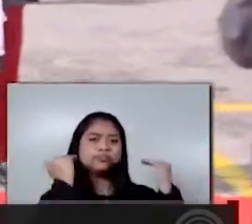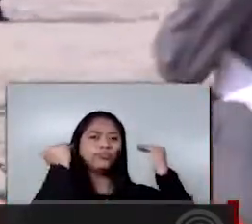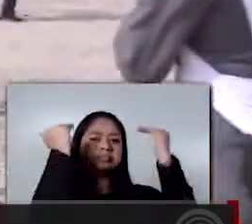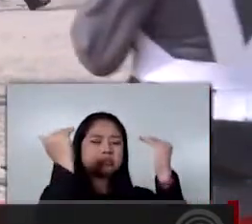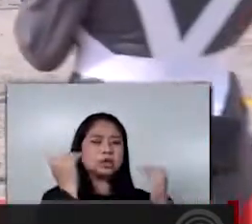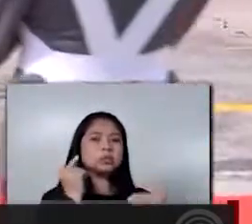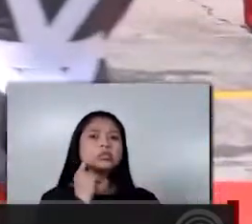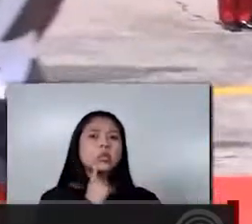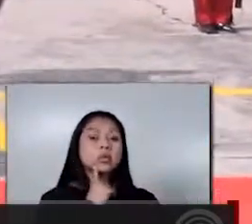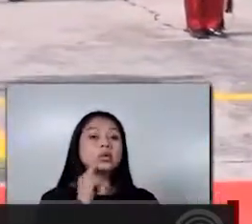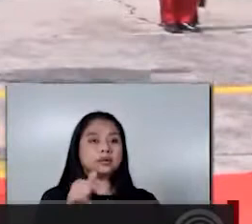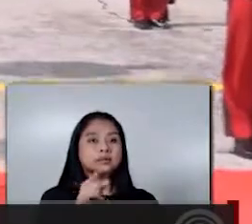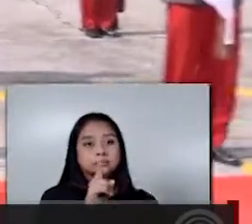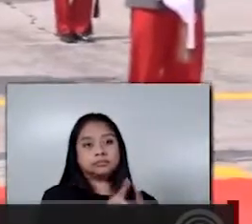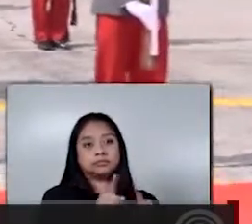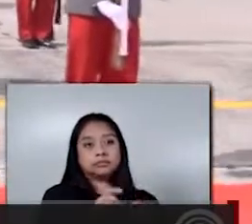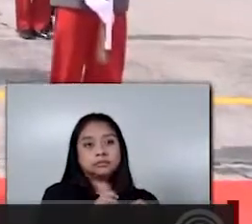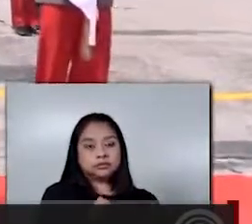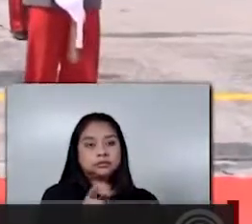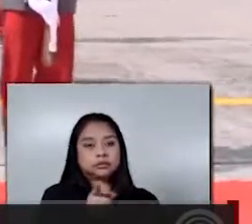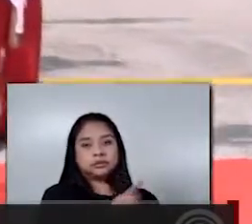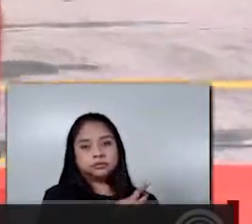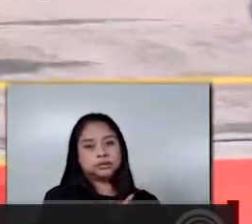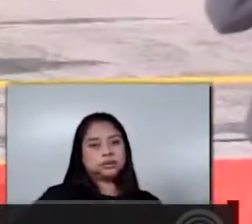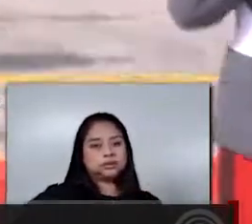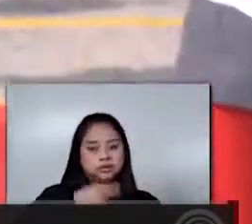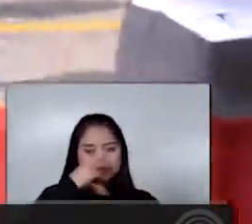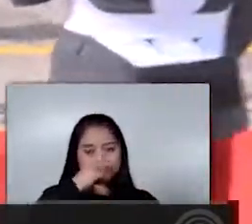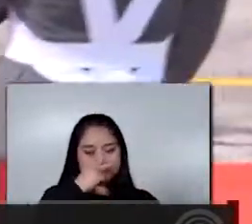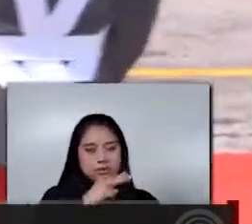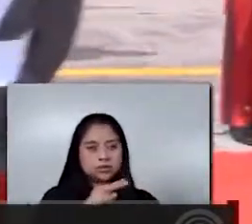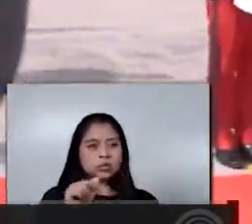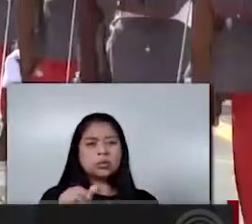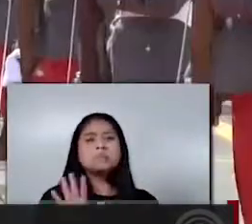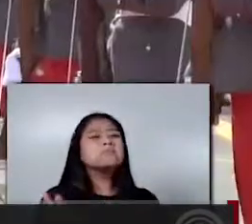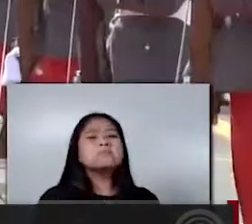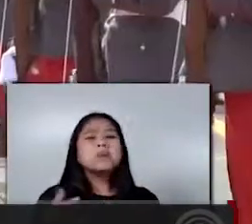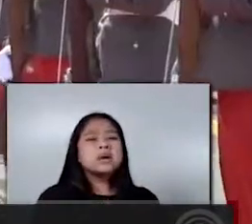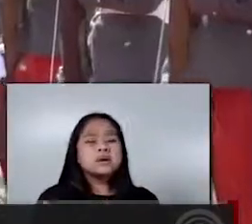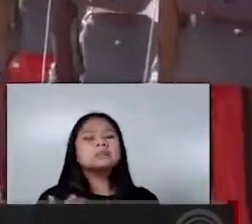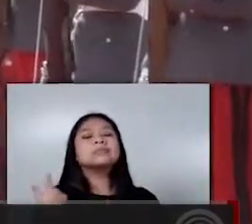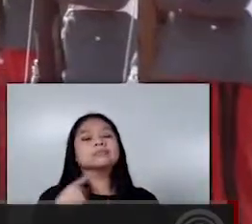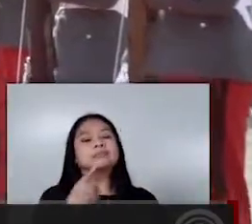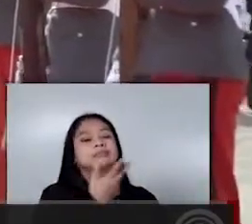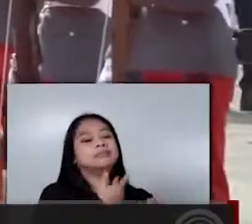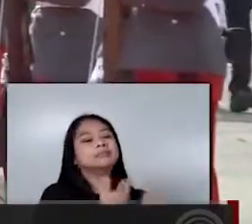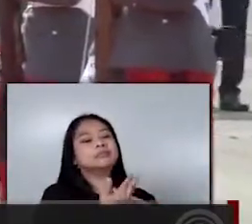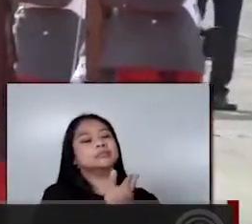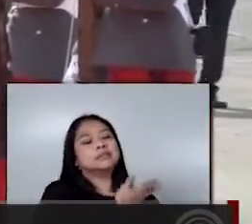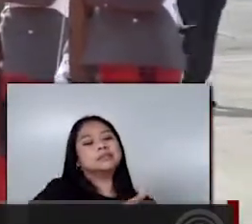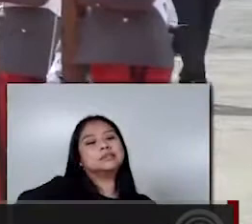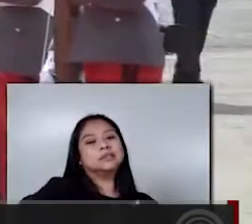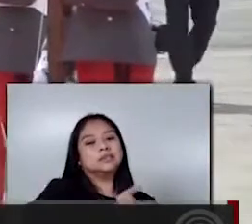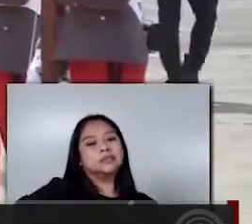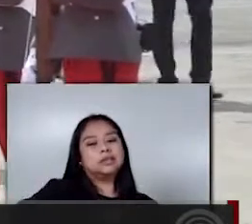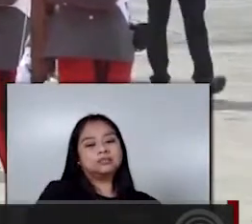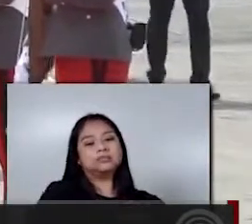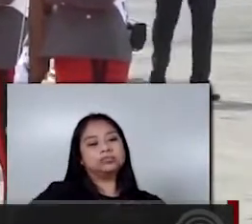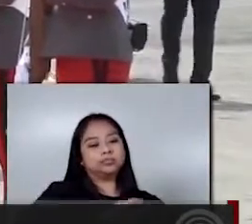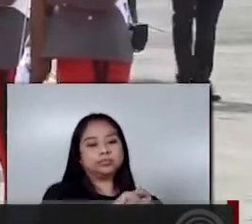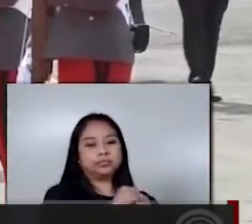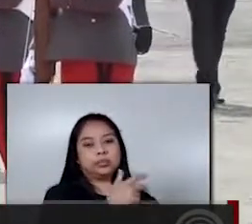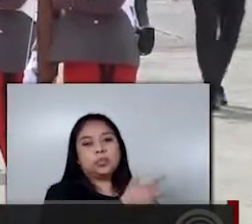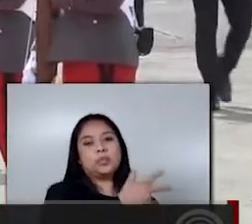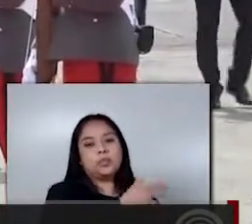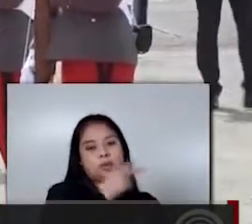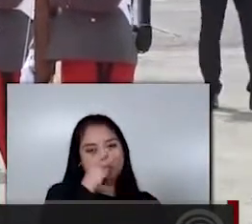También discutieron la apertura de nuevos cruces fronterizos que permitan colocar la relación bilateral a los retos que representa el siglo XXI. A las 7 de la